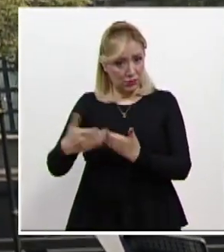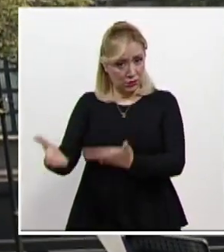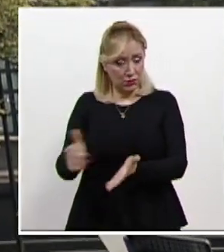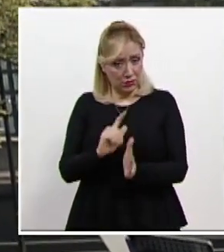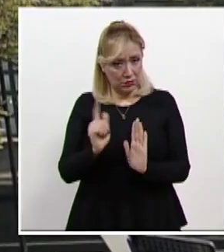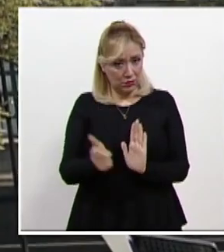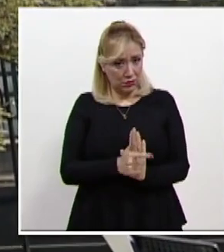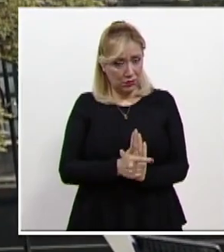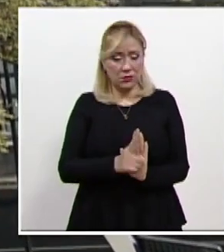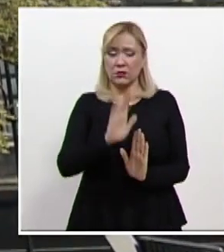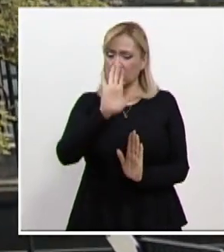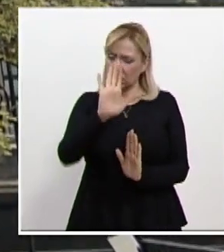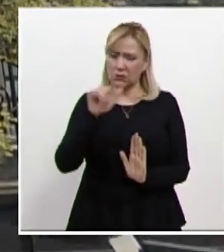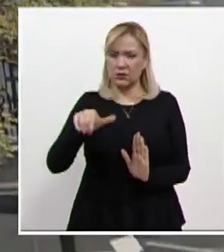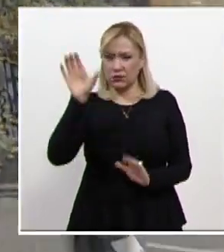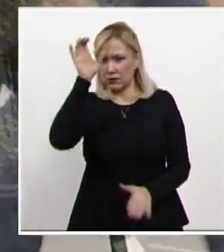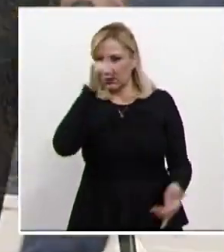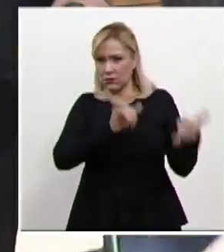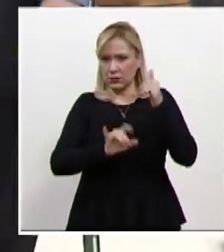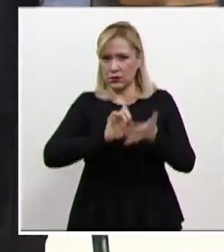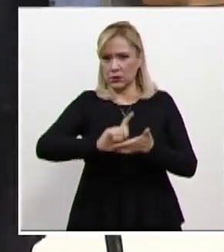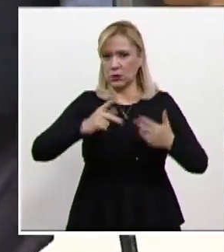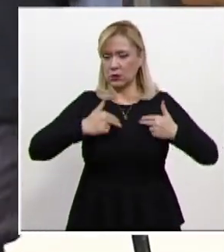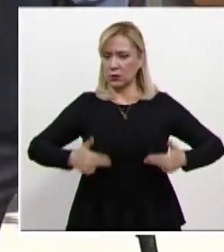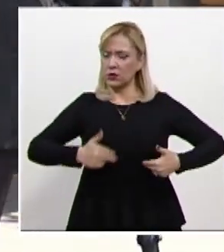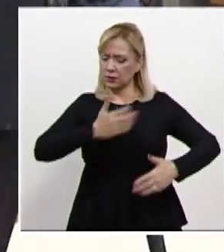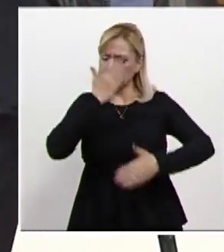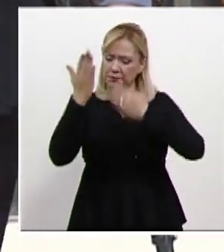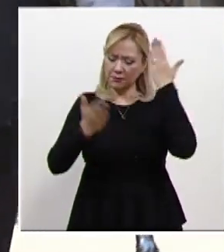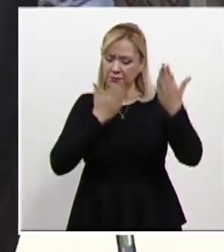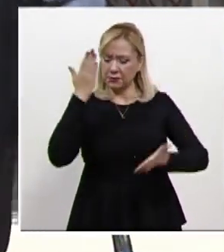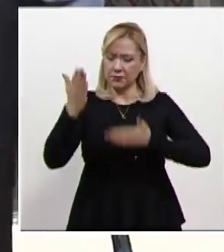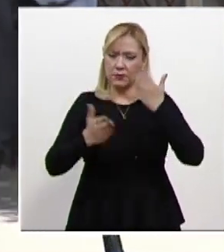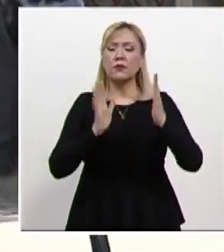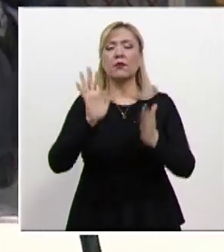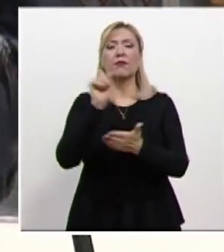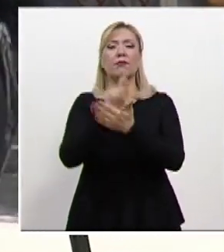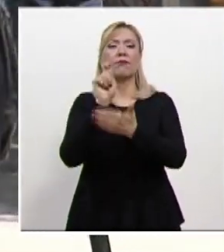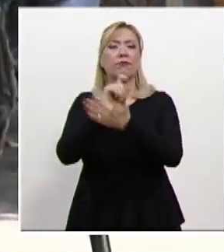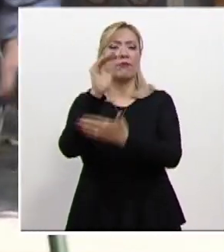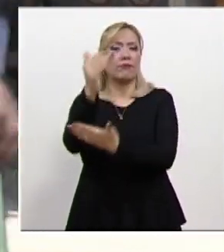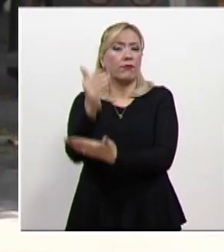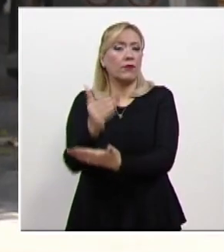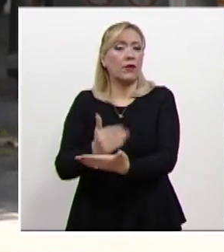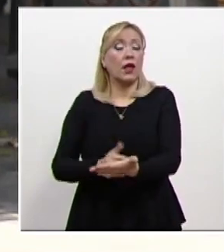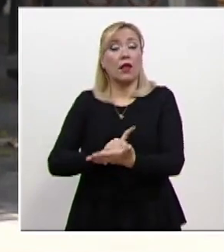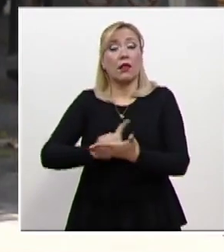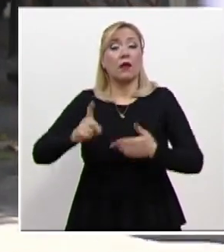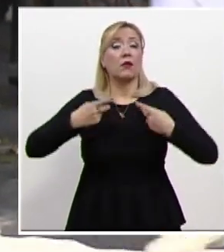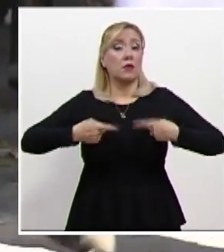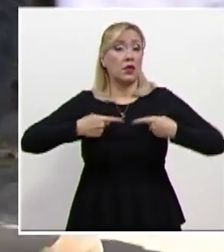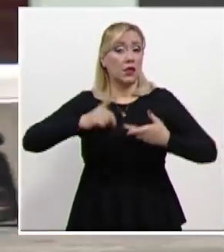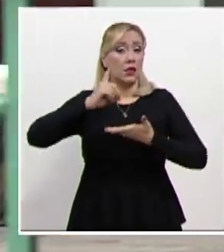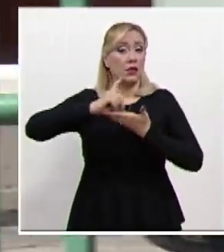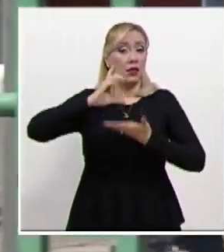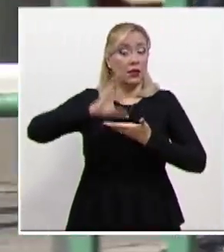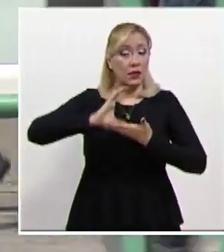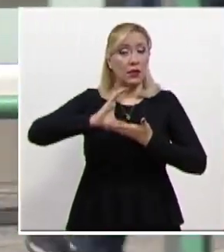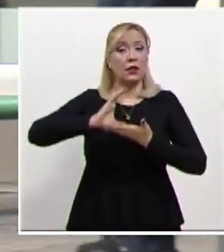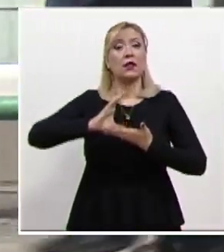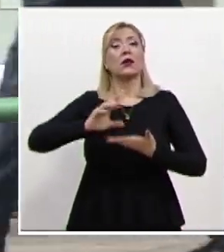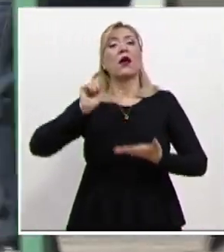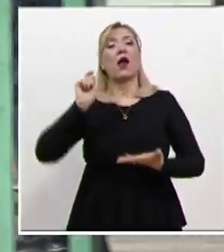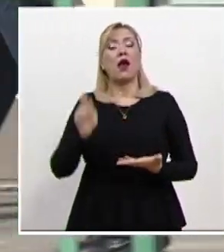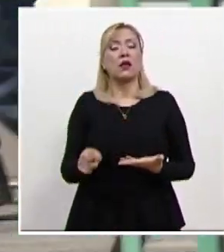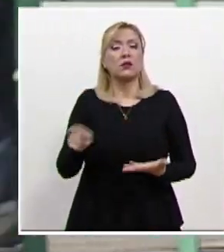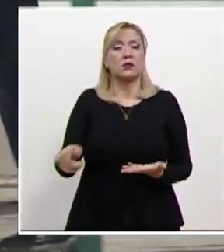de Conocimiento Científico y Derechos Humanos de la Suprema Corte elaboró los apuntes sobre derechos de las personas con discapacidad, capacidad